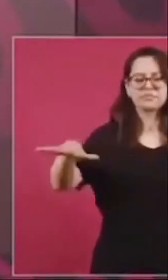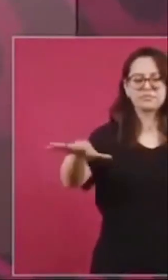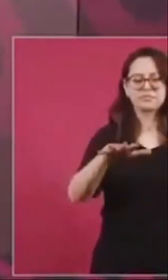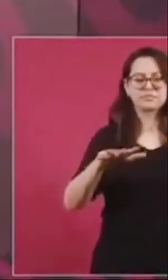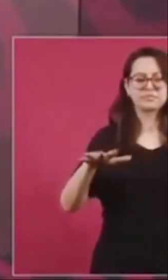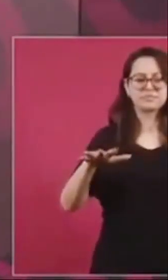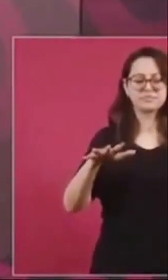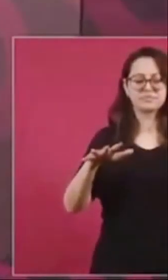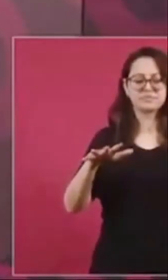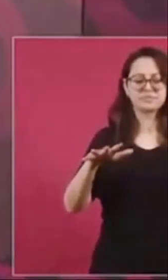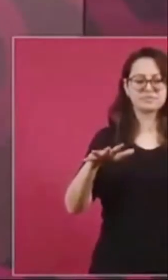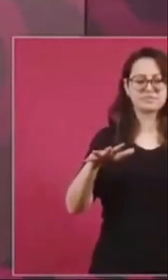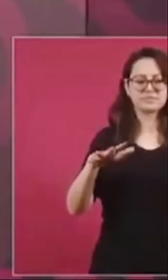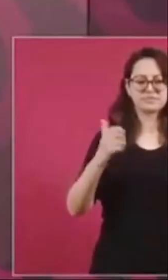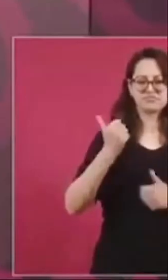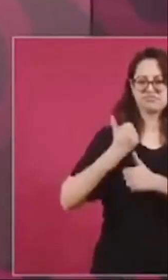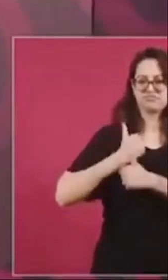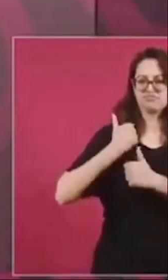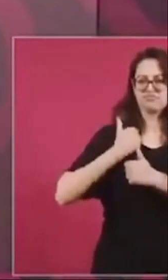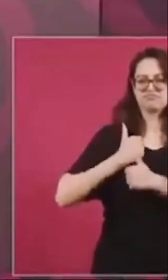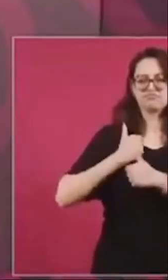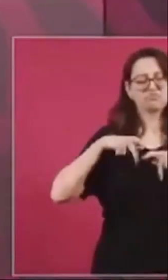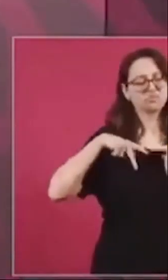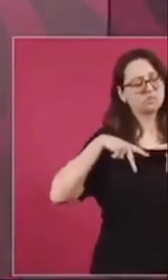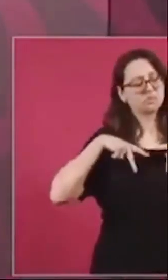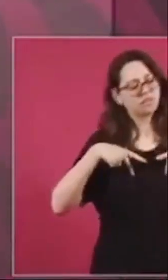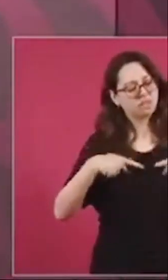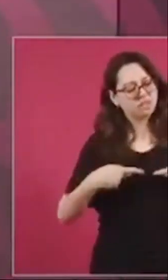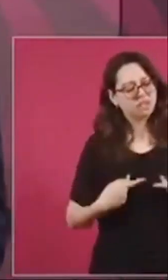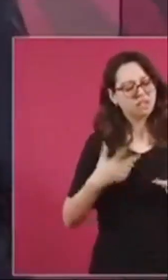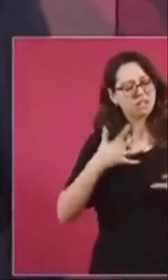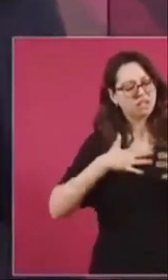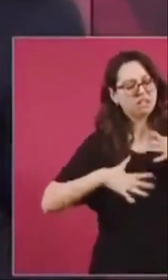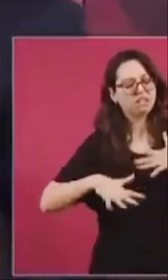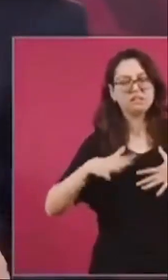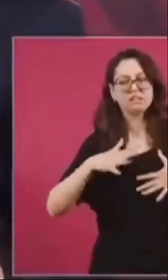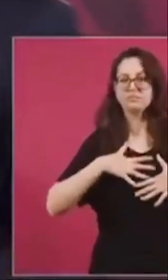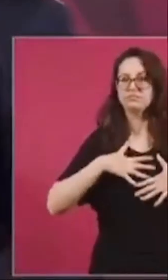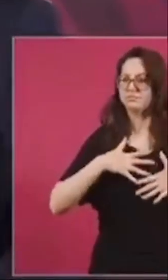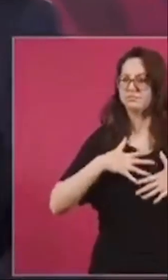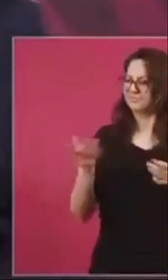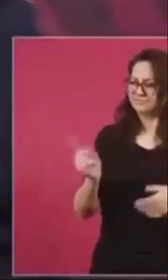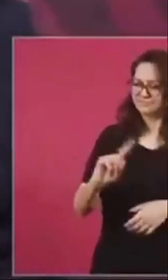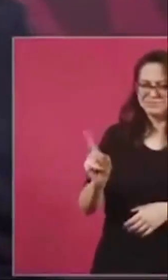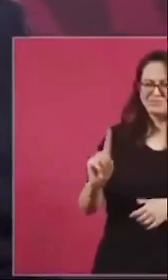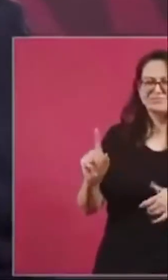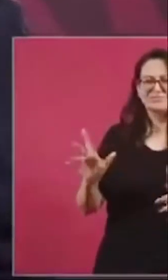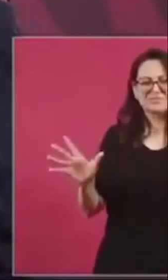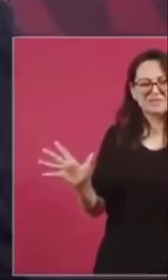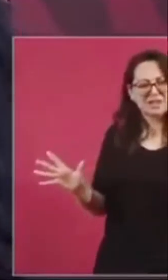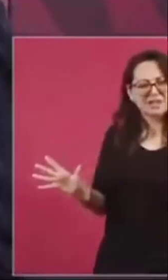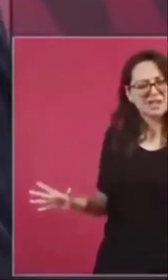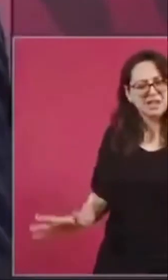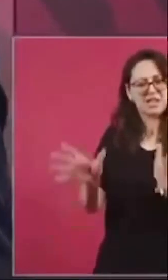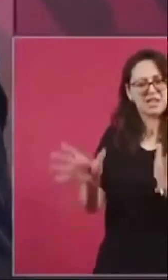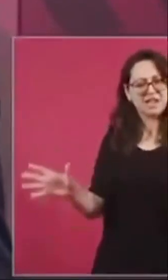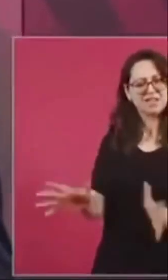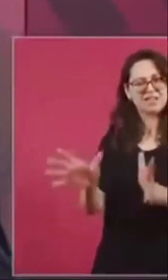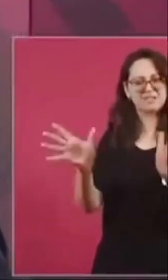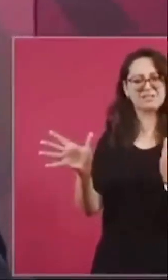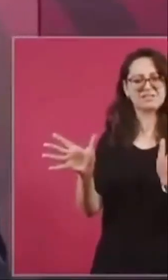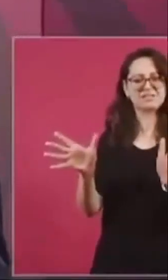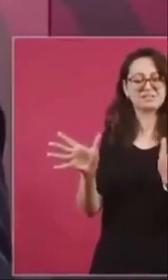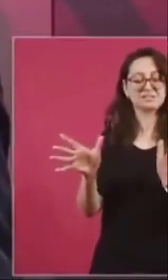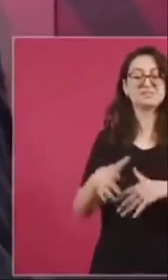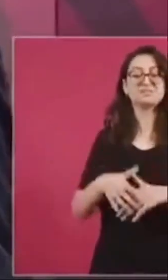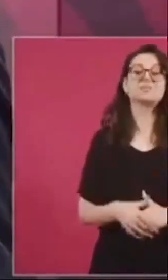en el proceso electoral y nos la está anunciando. Pero además, ¿en qué momento nos la está anunciando? 3 días antes de que comiencen las campañas, un día antes de que